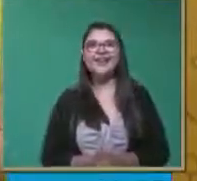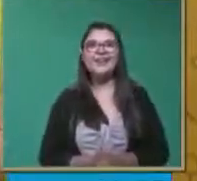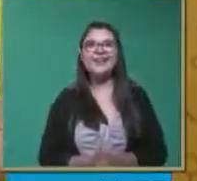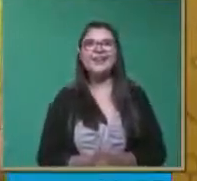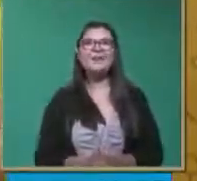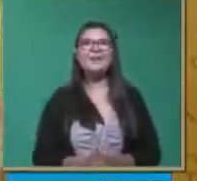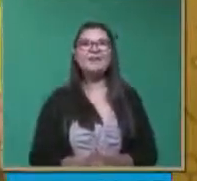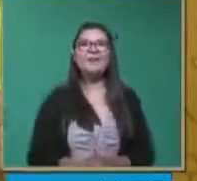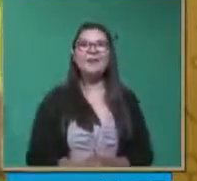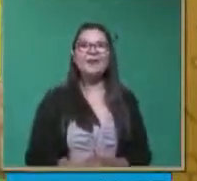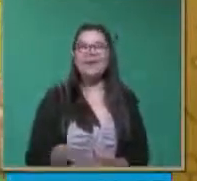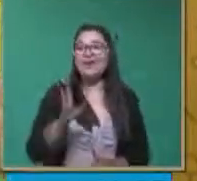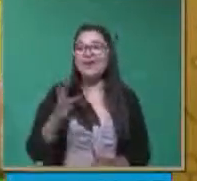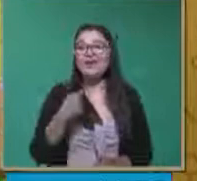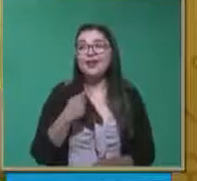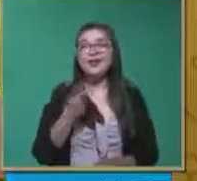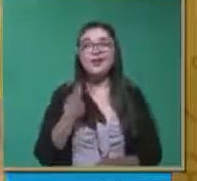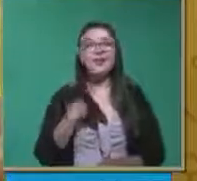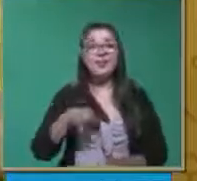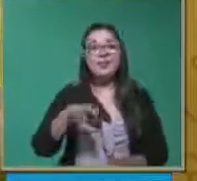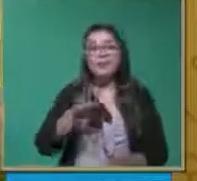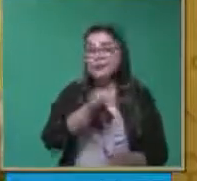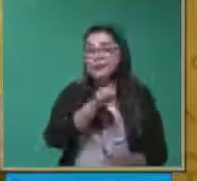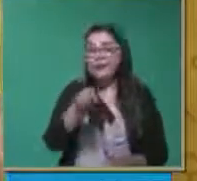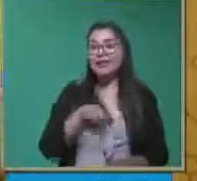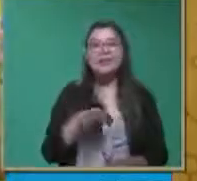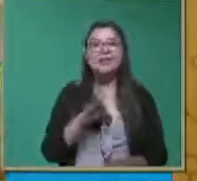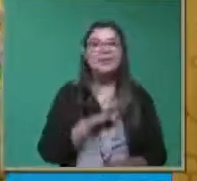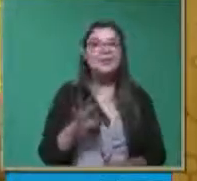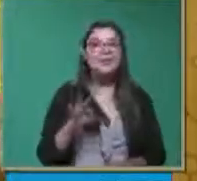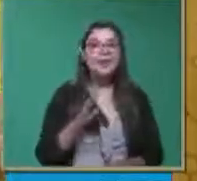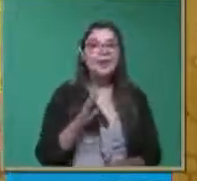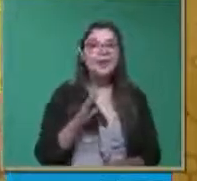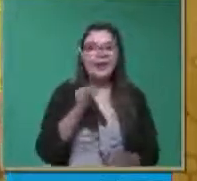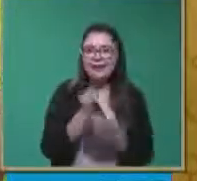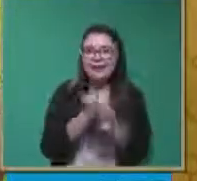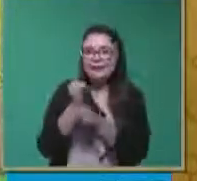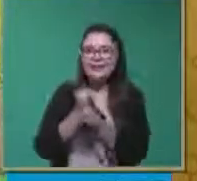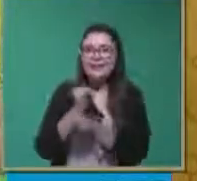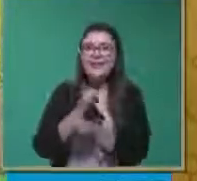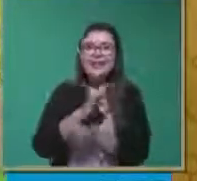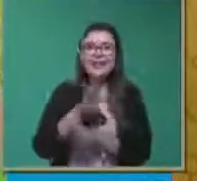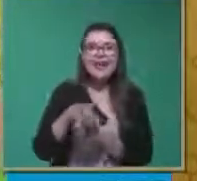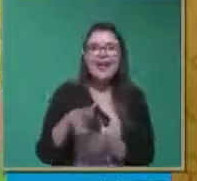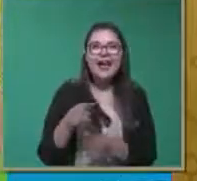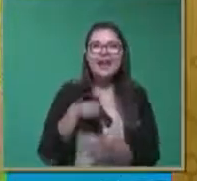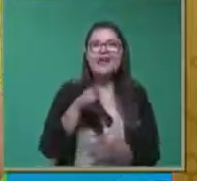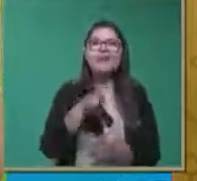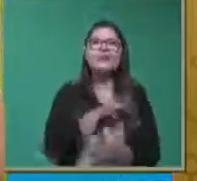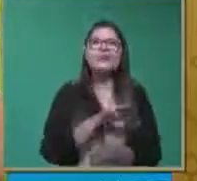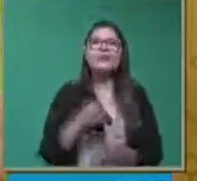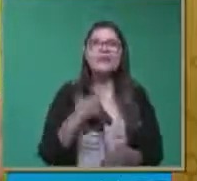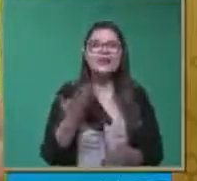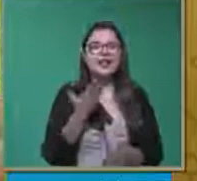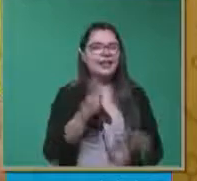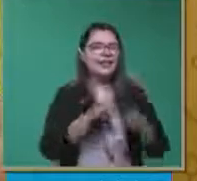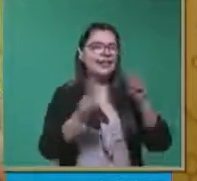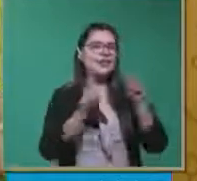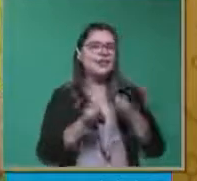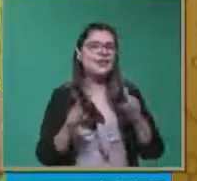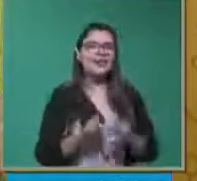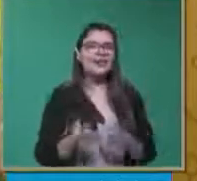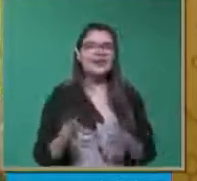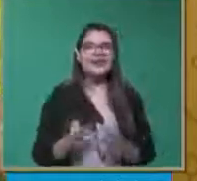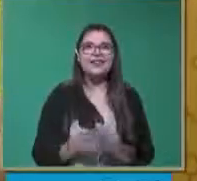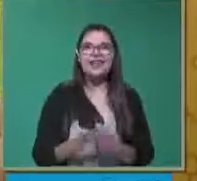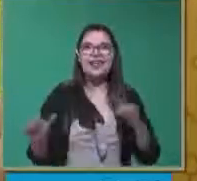Entonces, cada uno de estos, pues, ustedes pueden investigar, pueden buscar y pueden desarrollar o realizar algunas actividades y trucos, así como